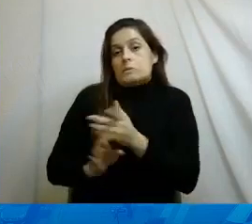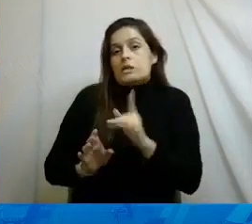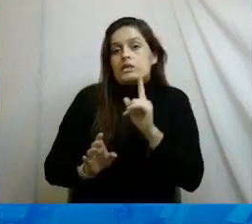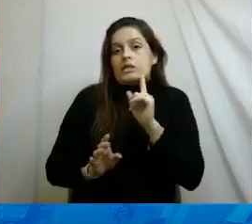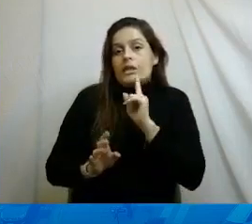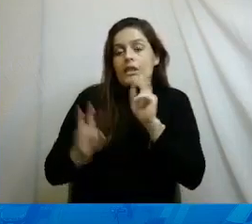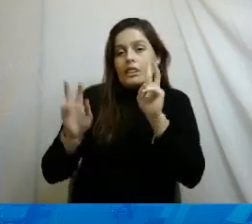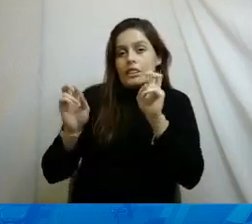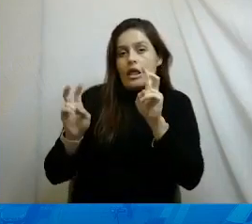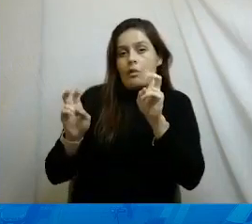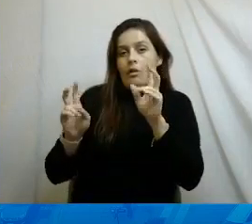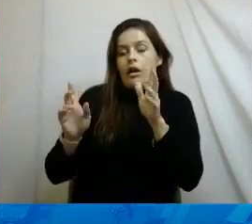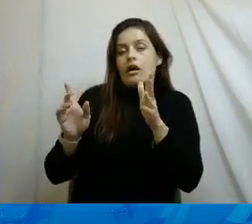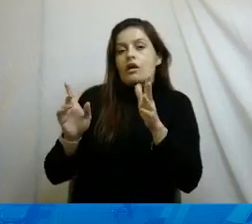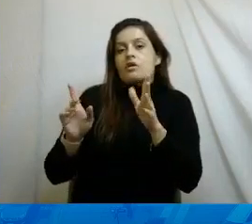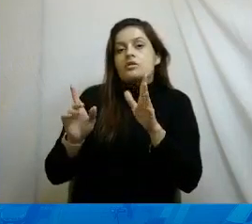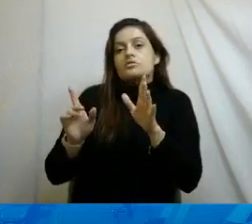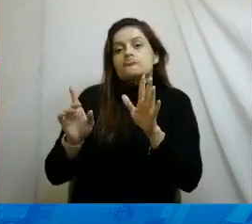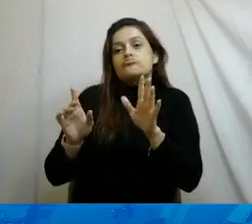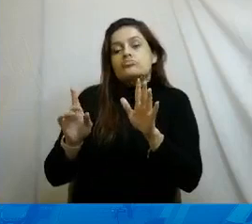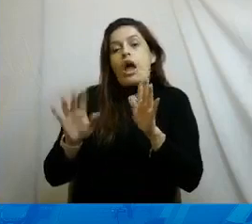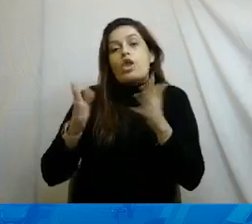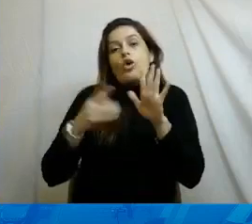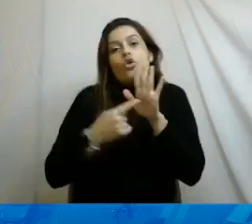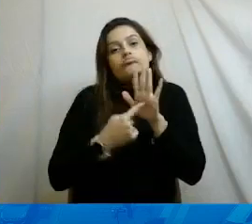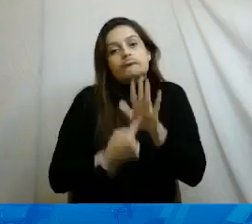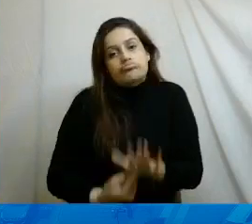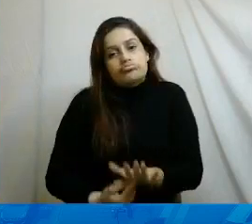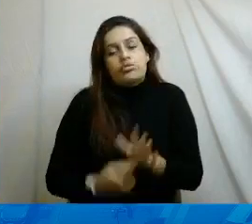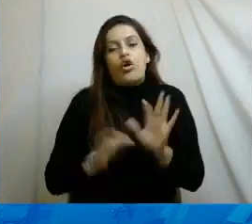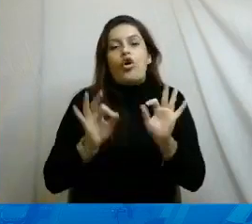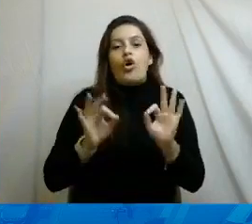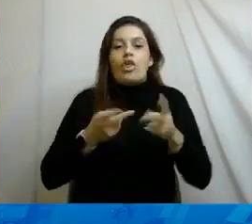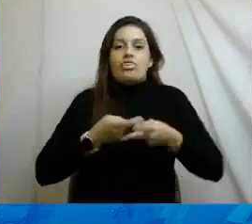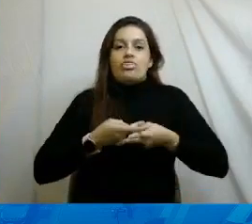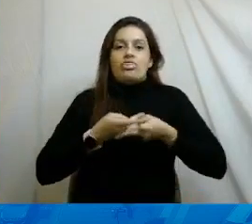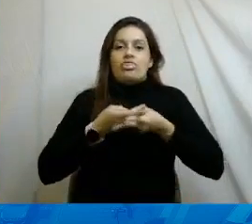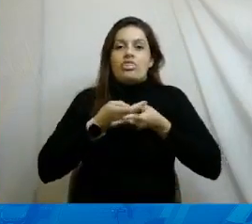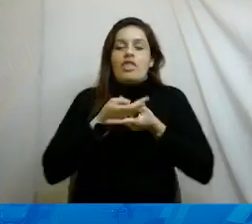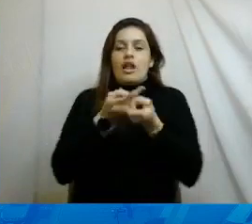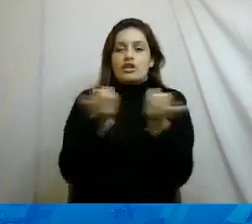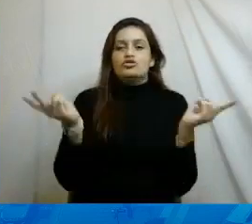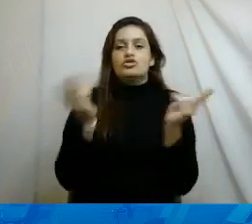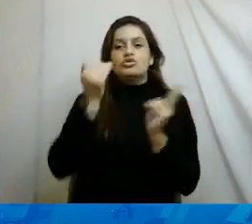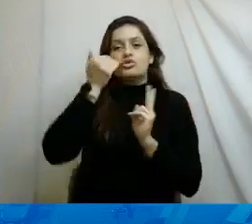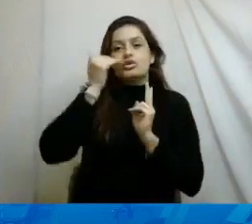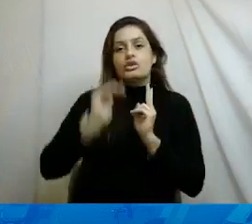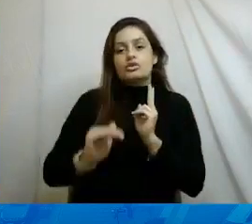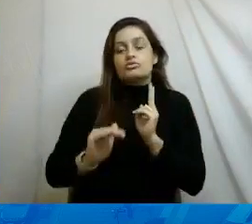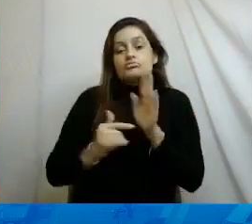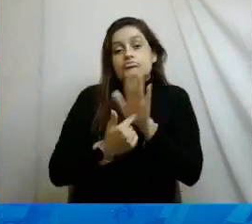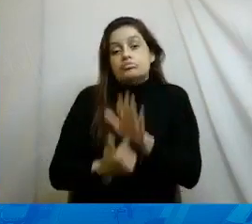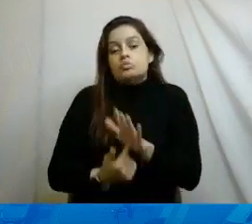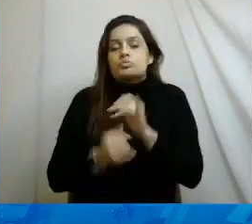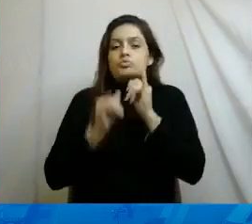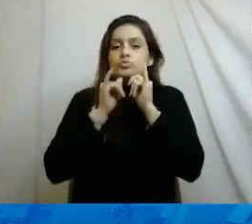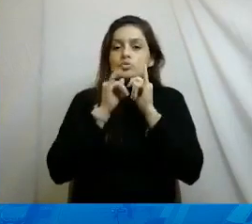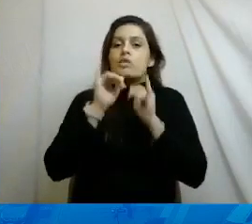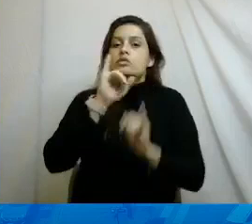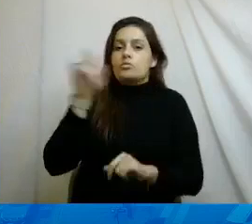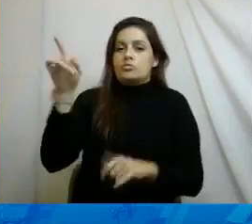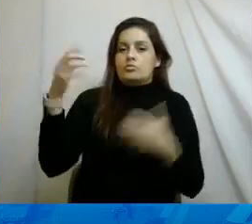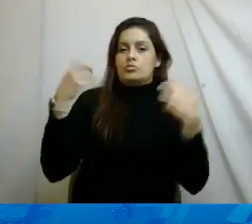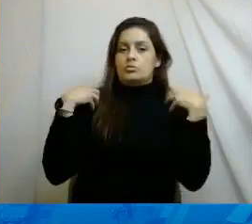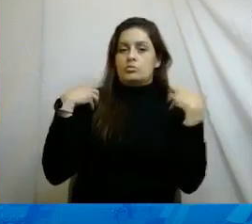vulnerabilidad o una posible vulneración de derechos, en este caso, de los niños involucrados. Solo